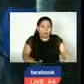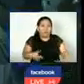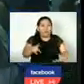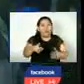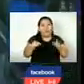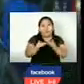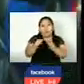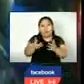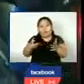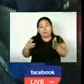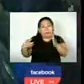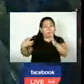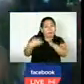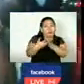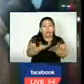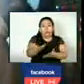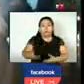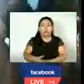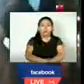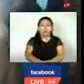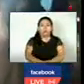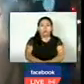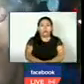ocasionaron varios daños materiales